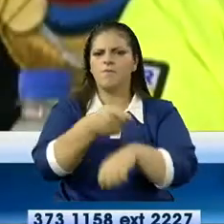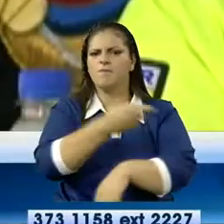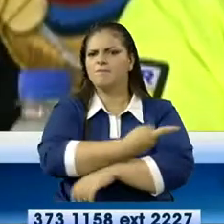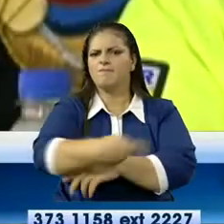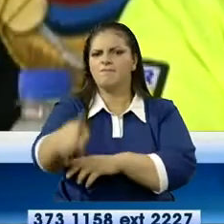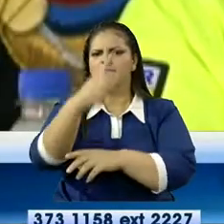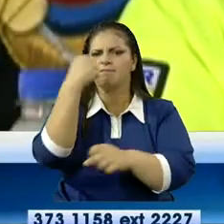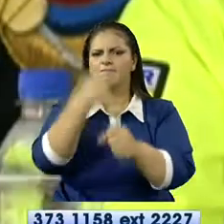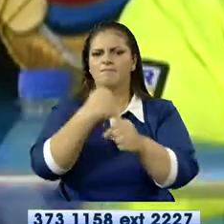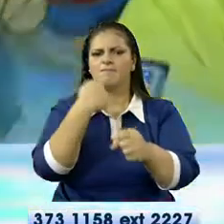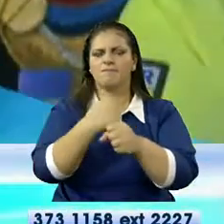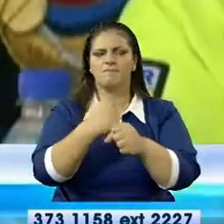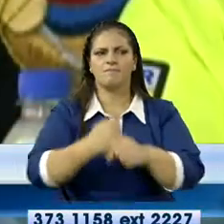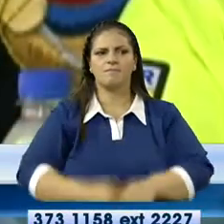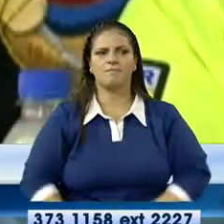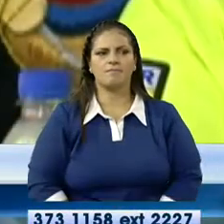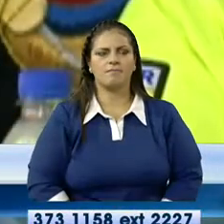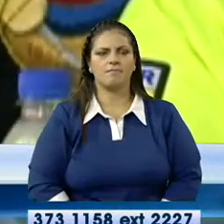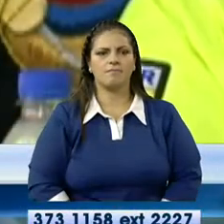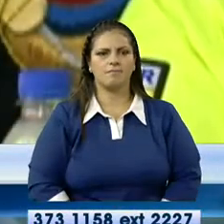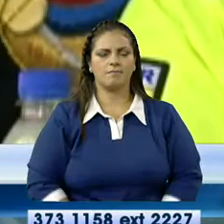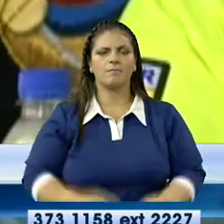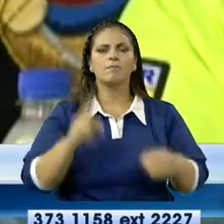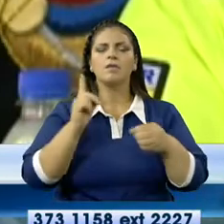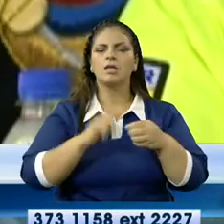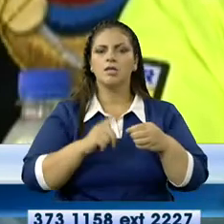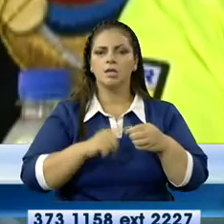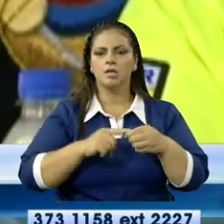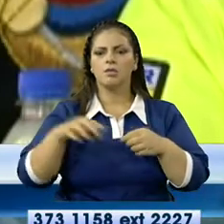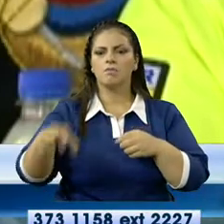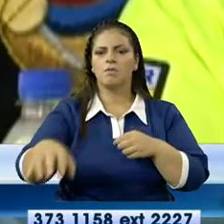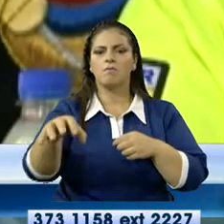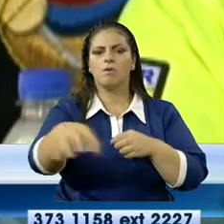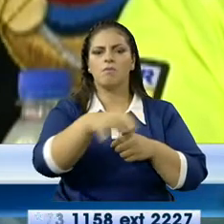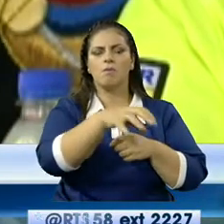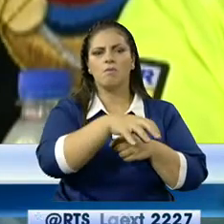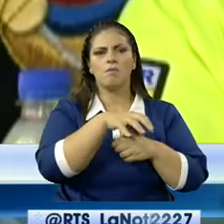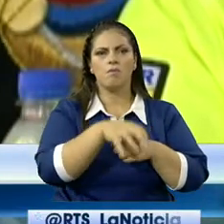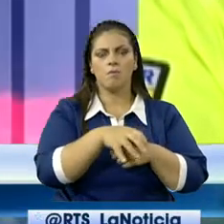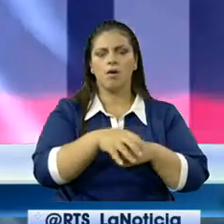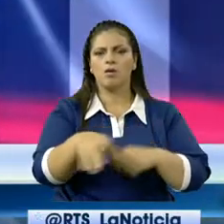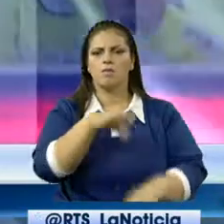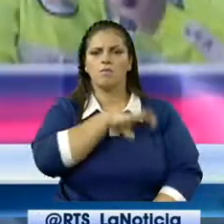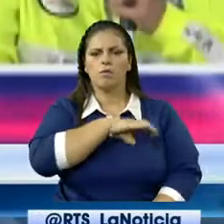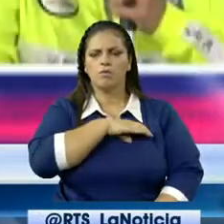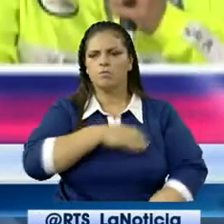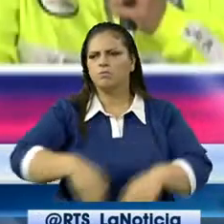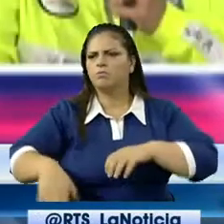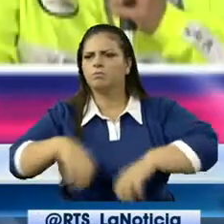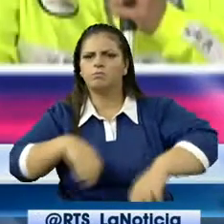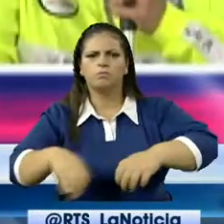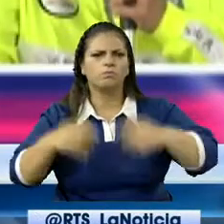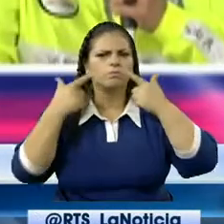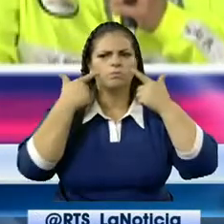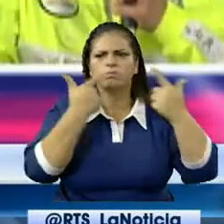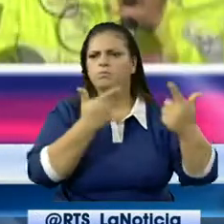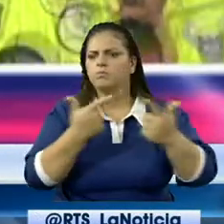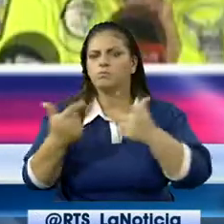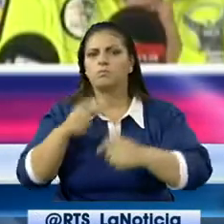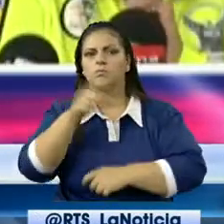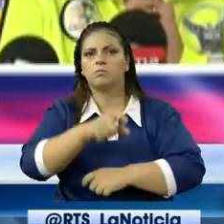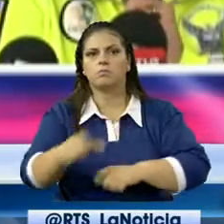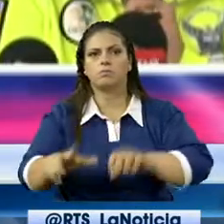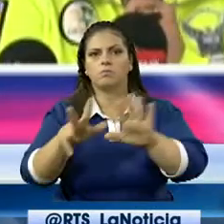se efectuó en diferentes sectores como son Lescut, Iñaquito, Comité del Pueblo, Calderón, donde fueron detenidas 8